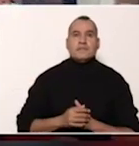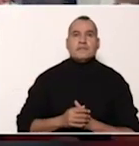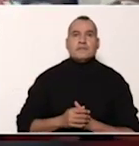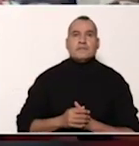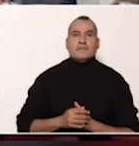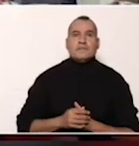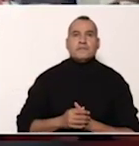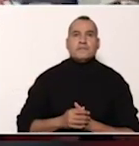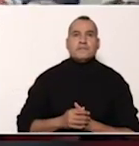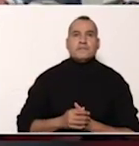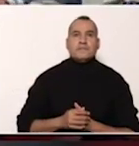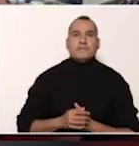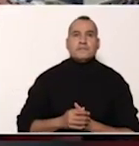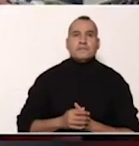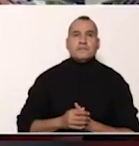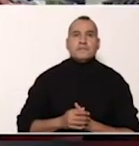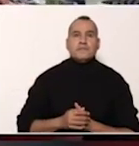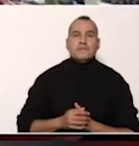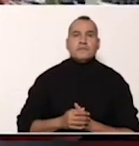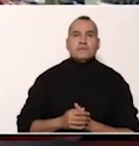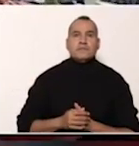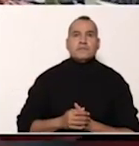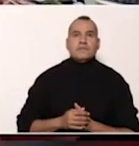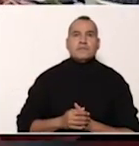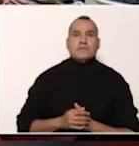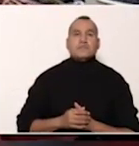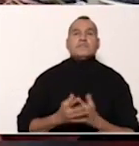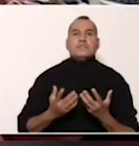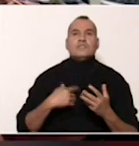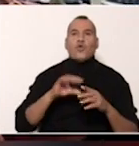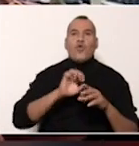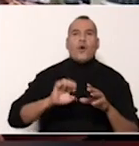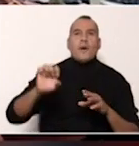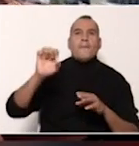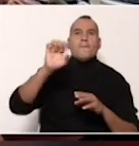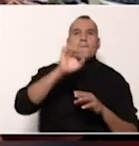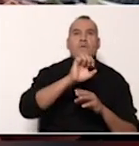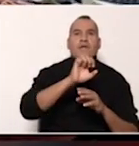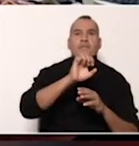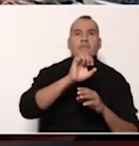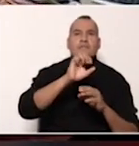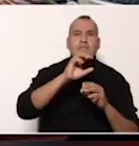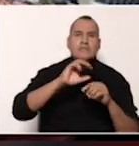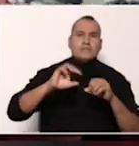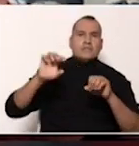por sí mismos son 5, 8 y 2.